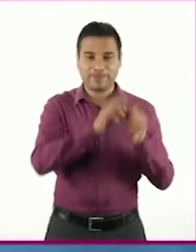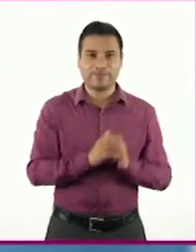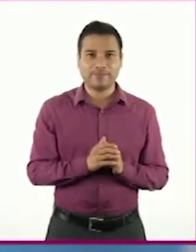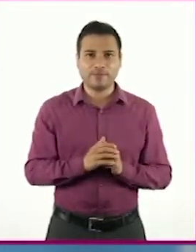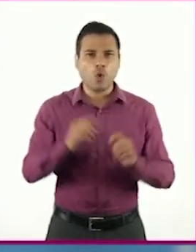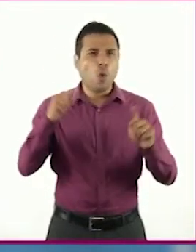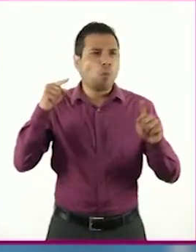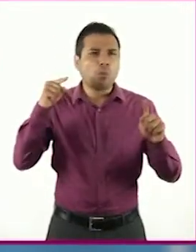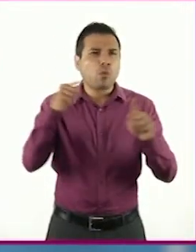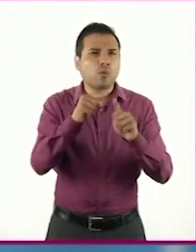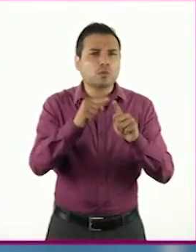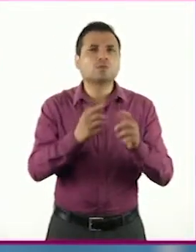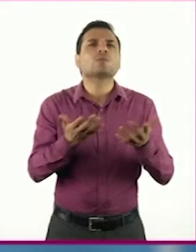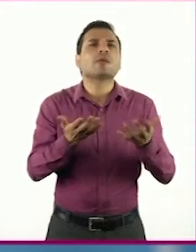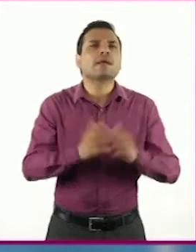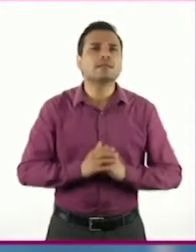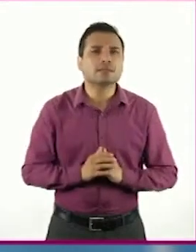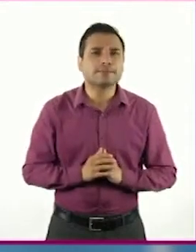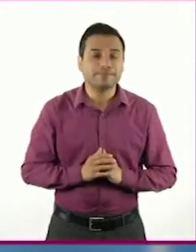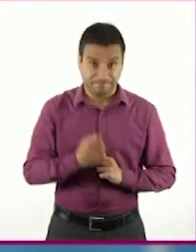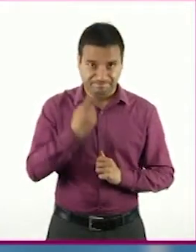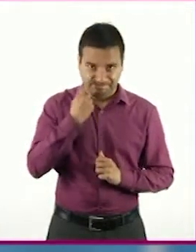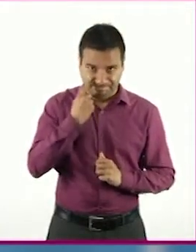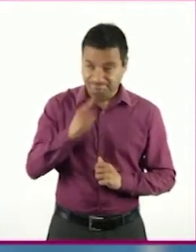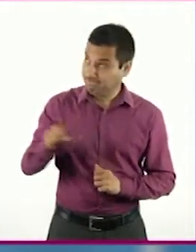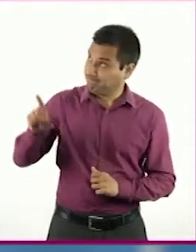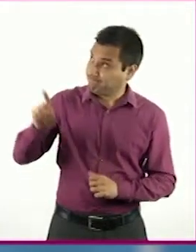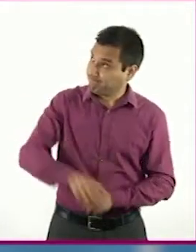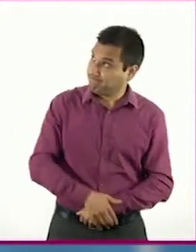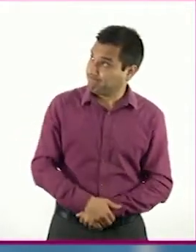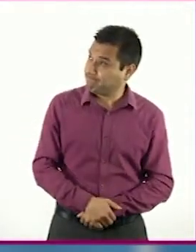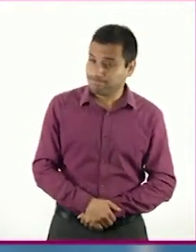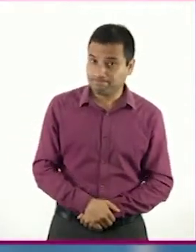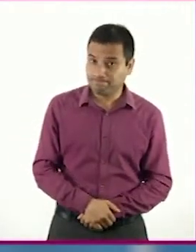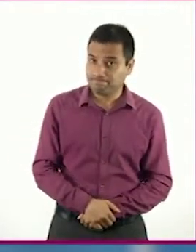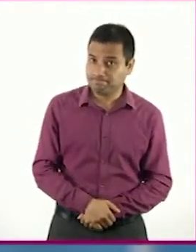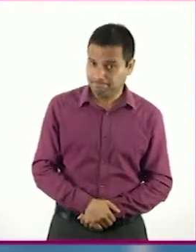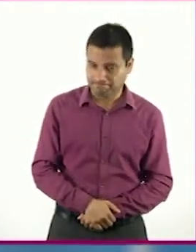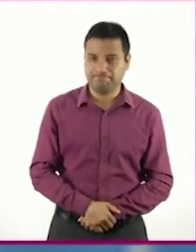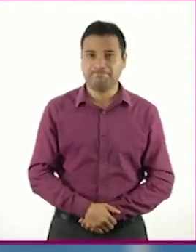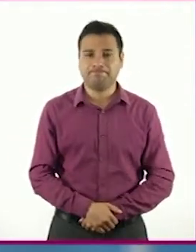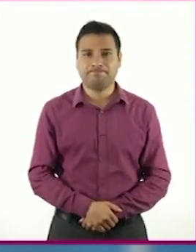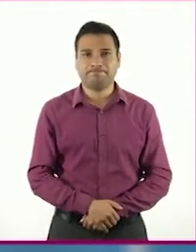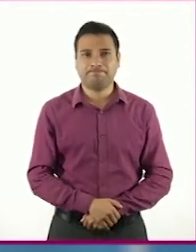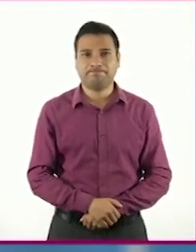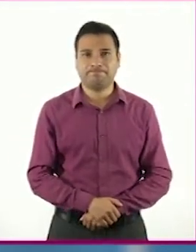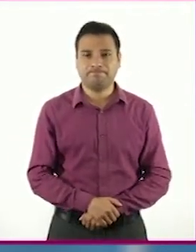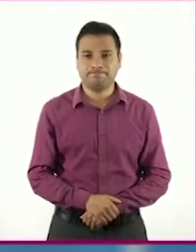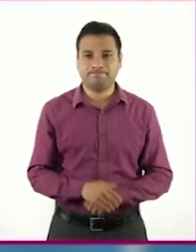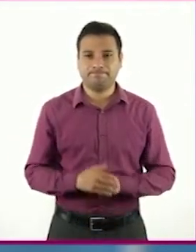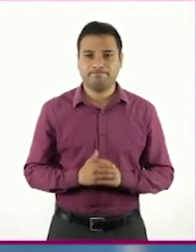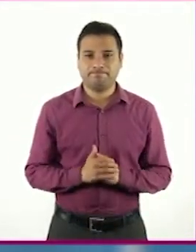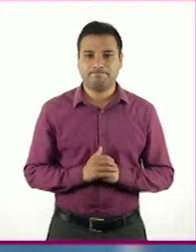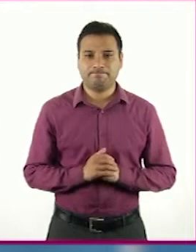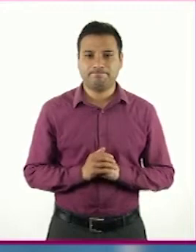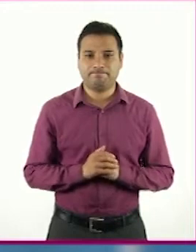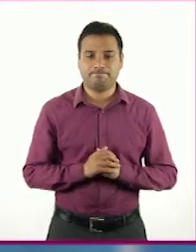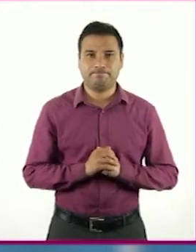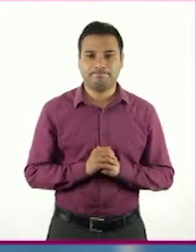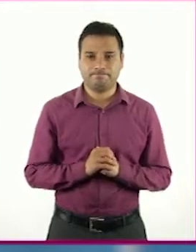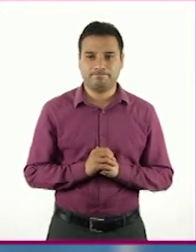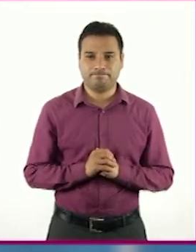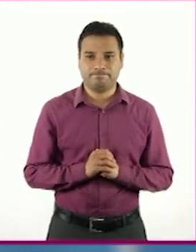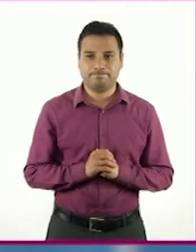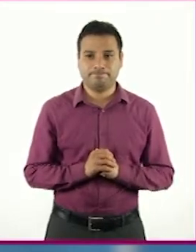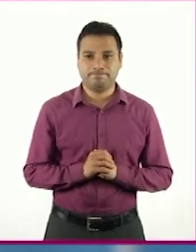es analizar los movimientos en defensa de la identidad pluricultural como la cultura mexicana en los Estados